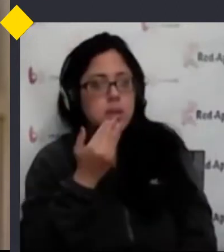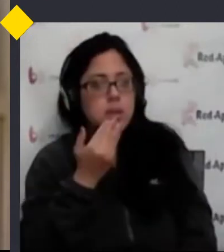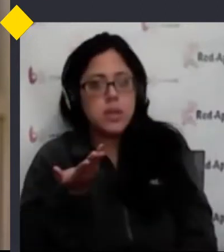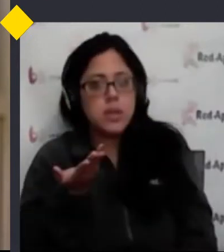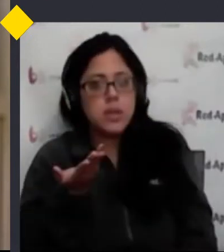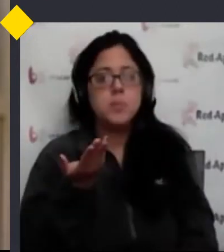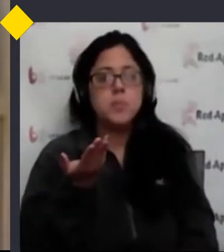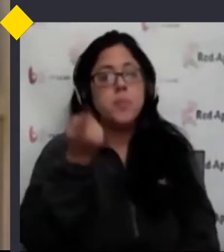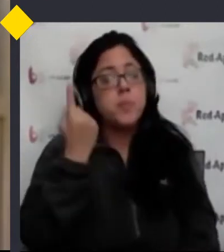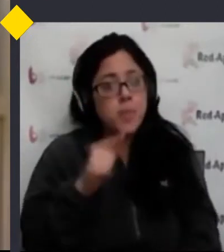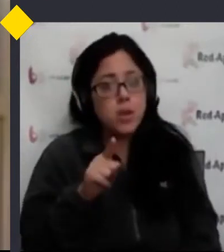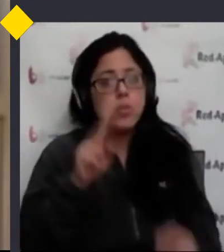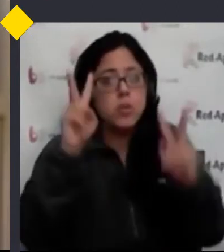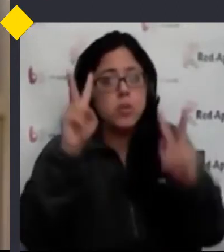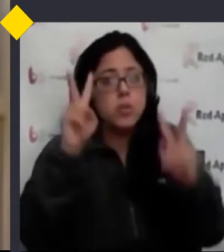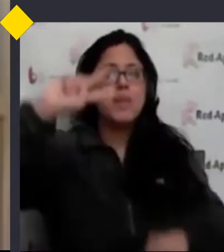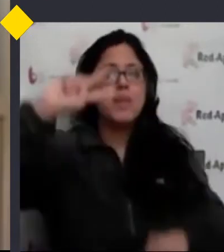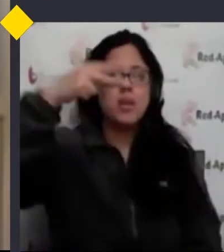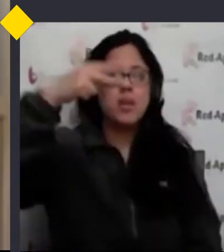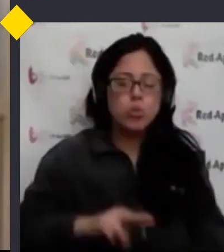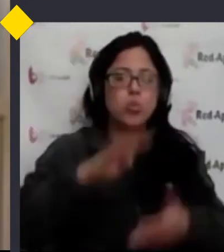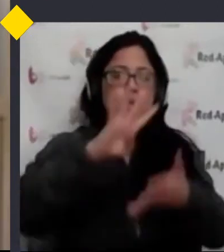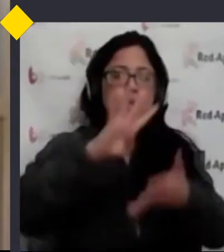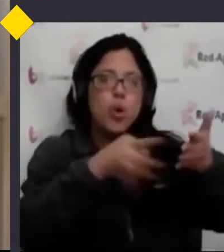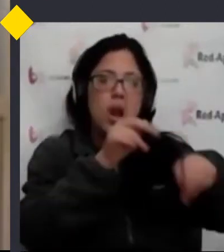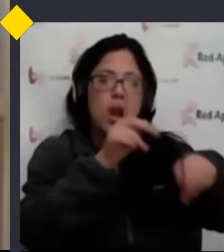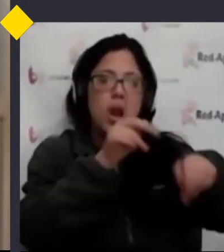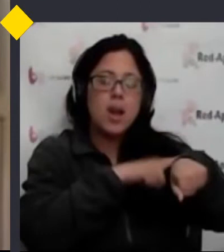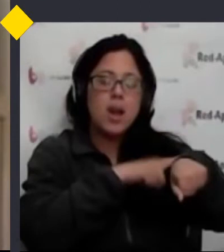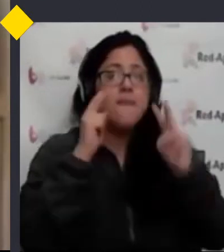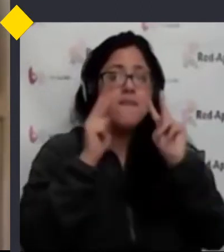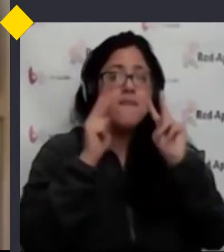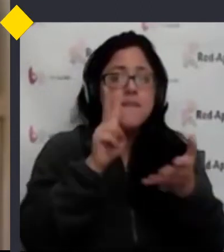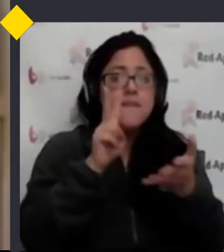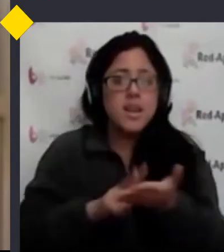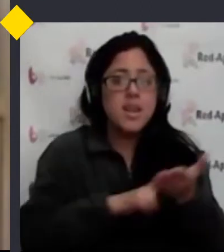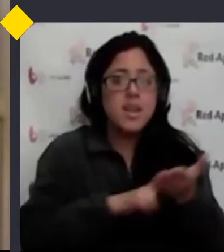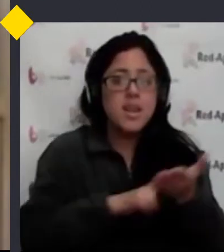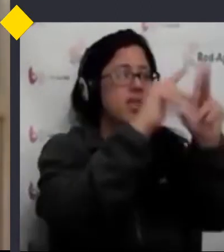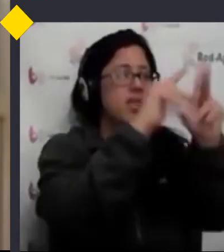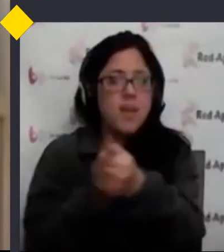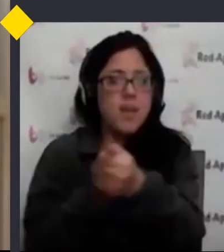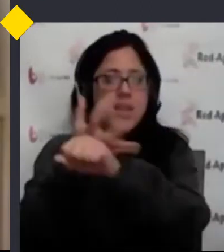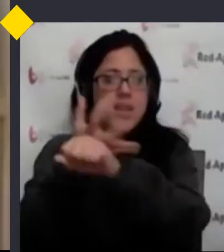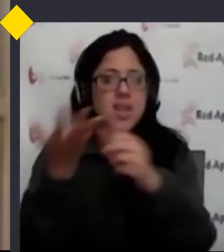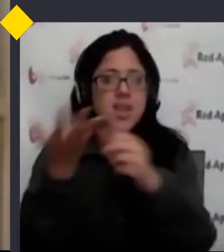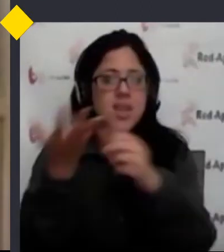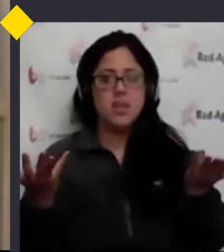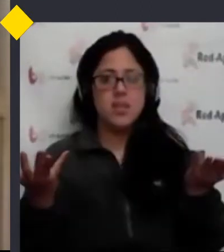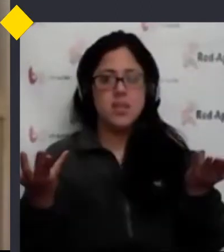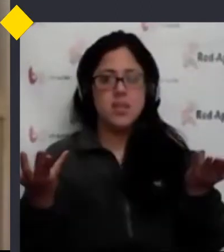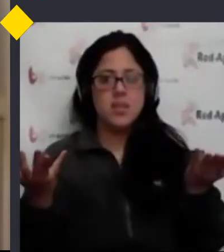también el tema de los turnos, de los horarios, o sea, ver cuál es la realidad de esa familia que hay por detrás. O sea, estamos en una